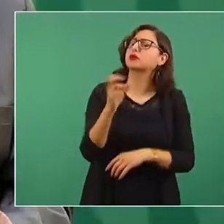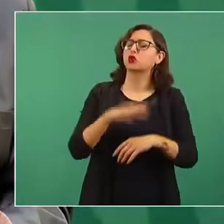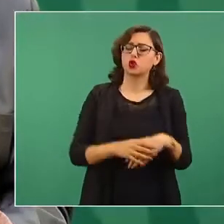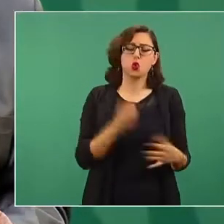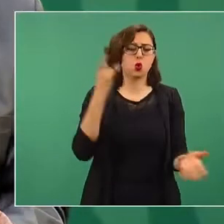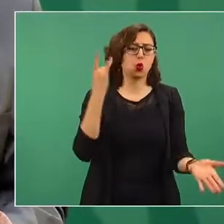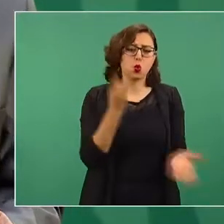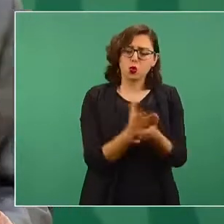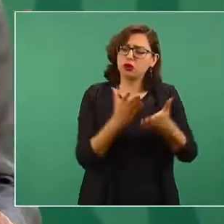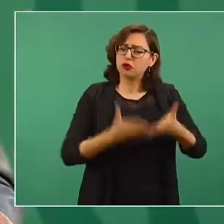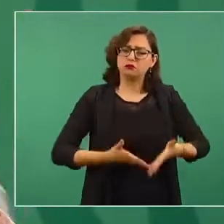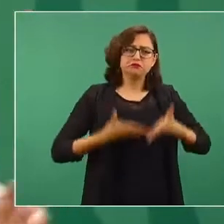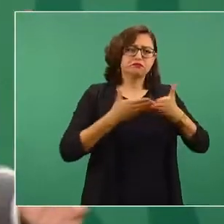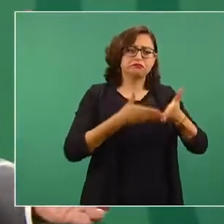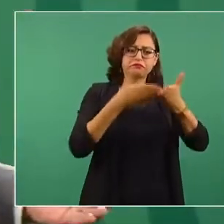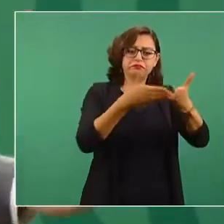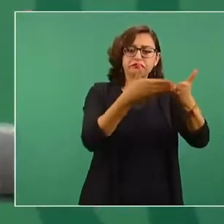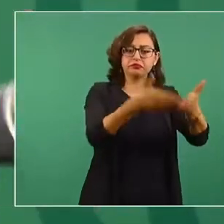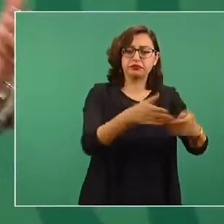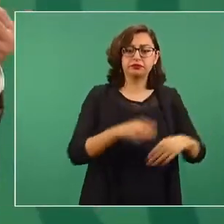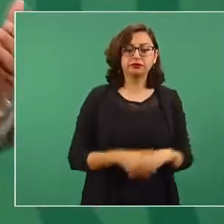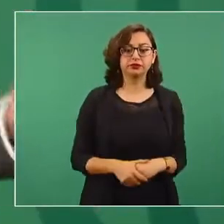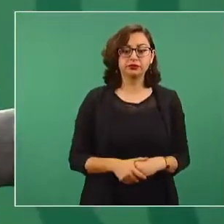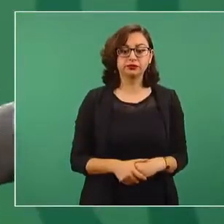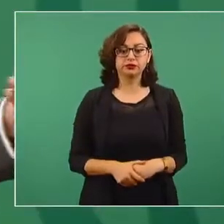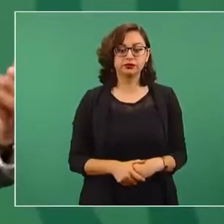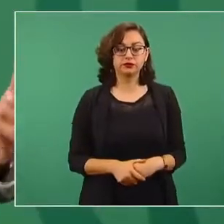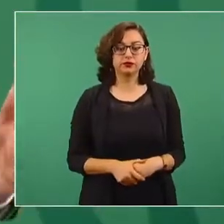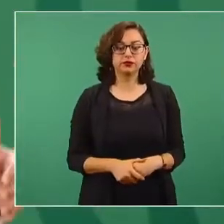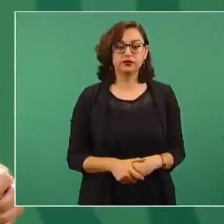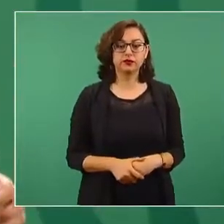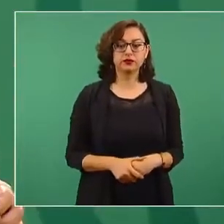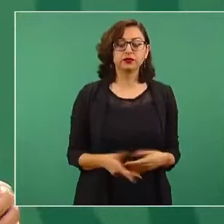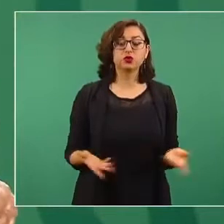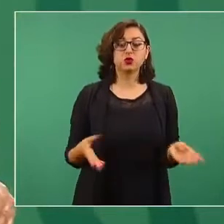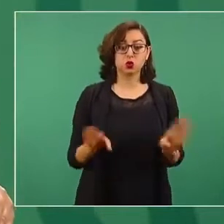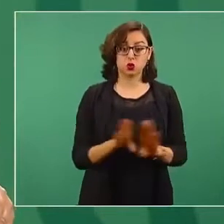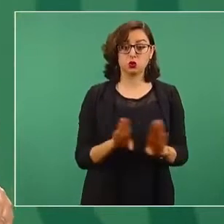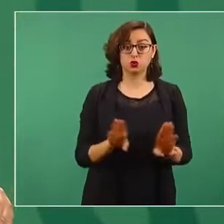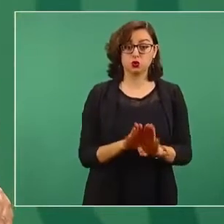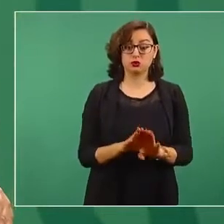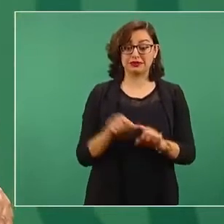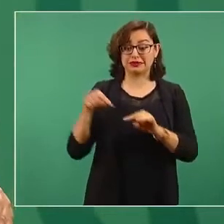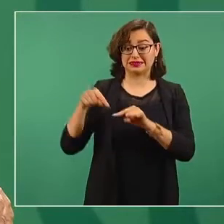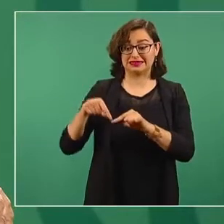Y lo que queremos es que se pueda ir de Mazatlán